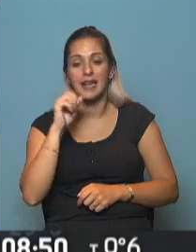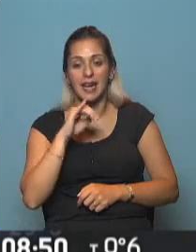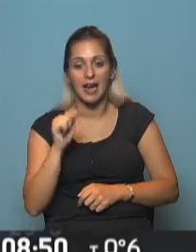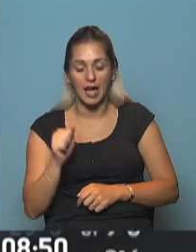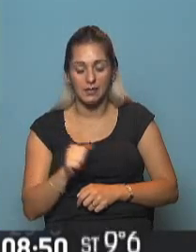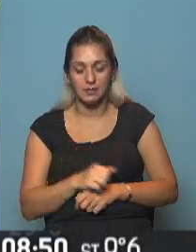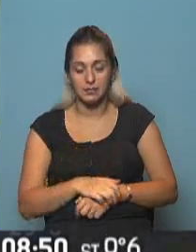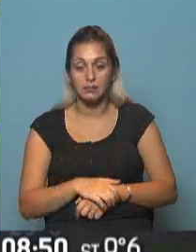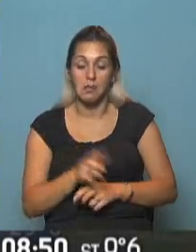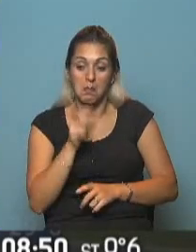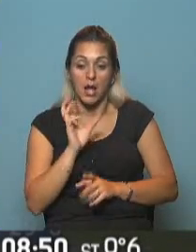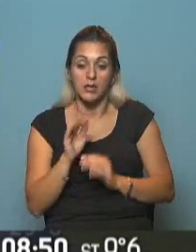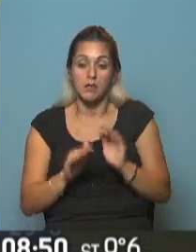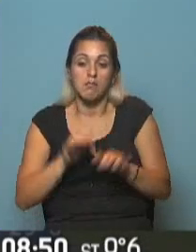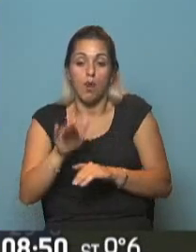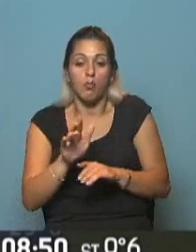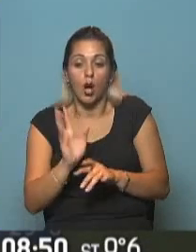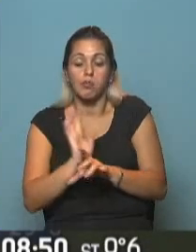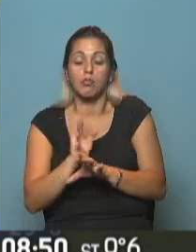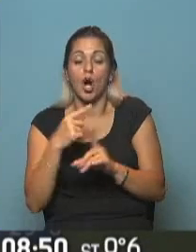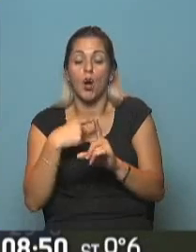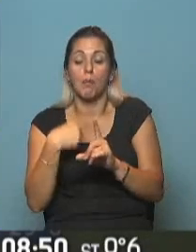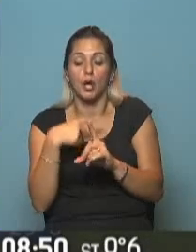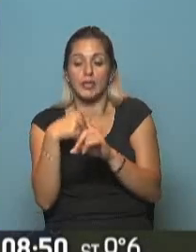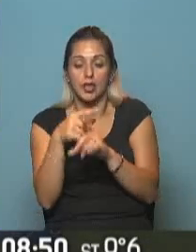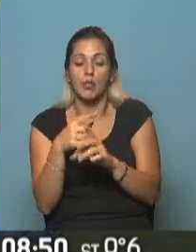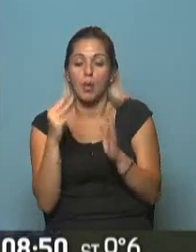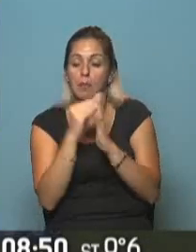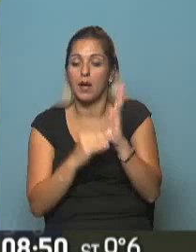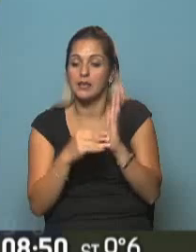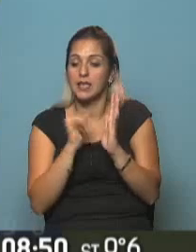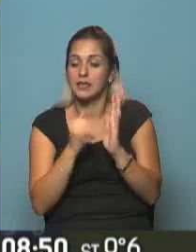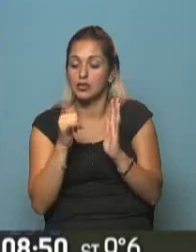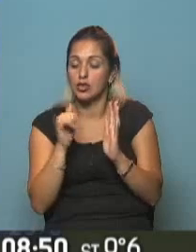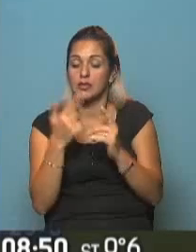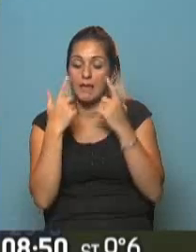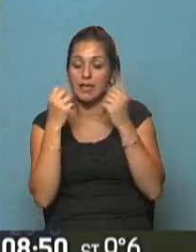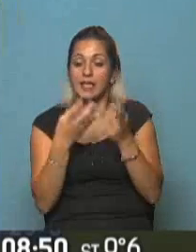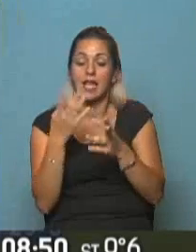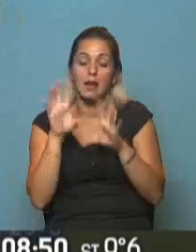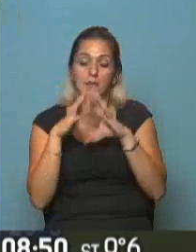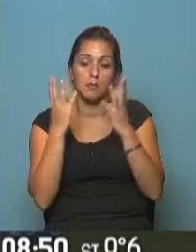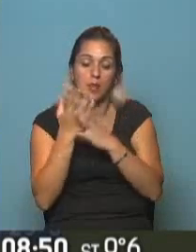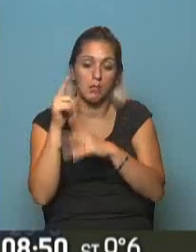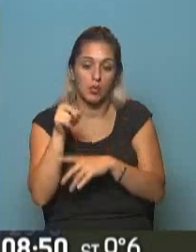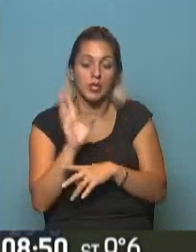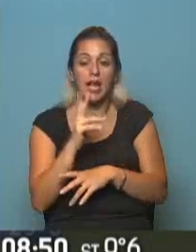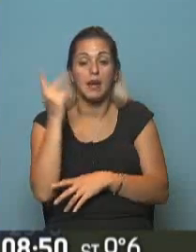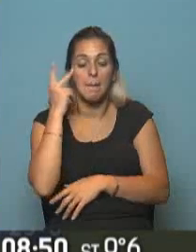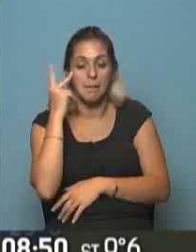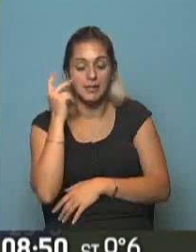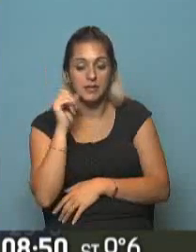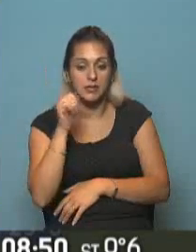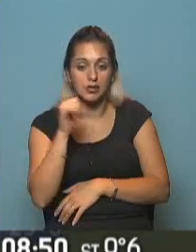en positivo hacia adelante para estar en la lista definitiva de Sampaoli respecto de la Copa del Mundo. Lo dicho, Messi y Lo